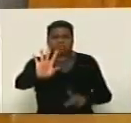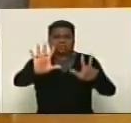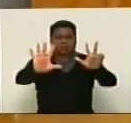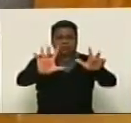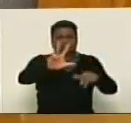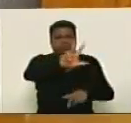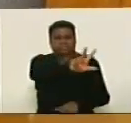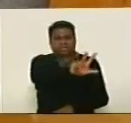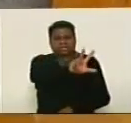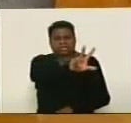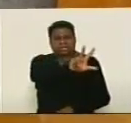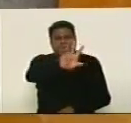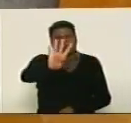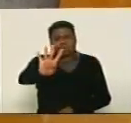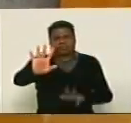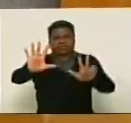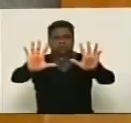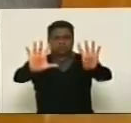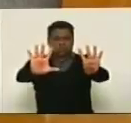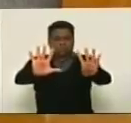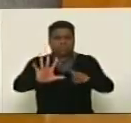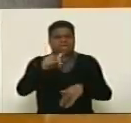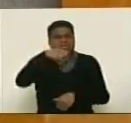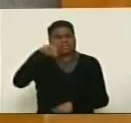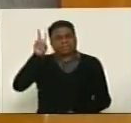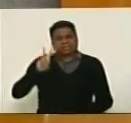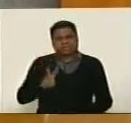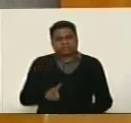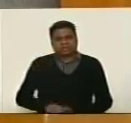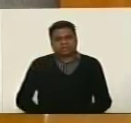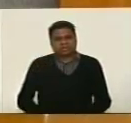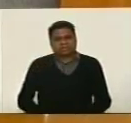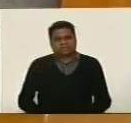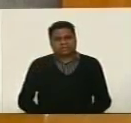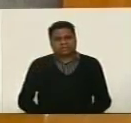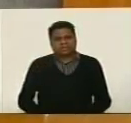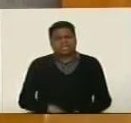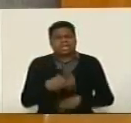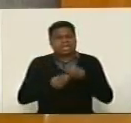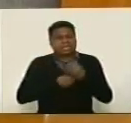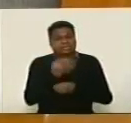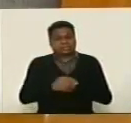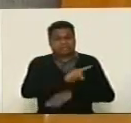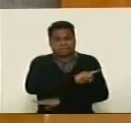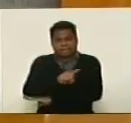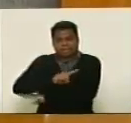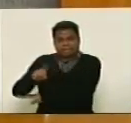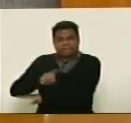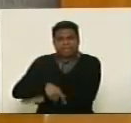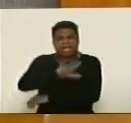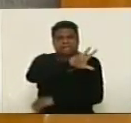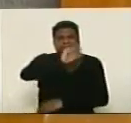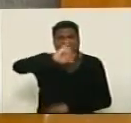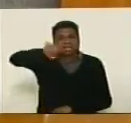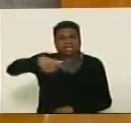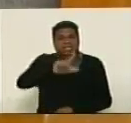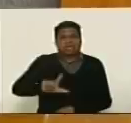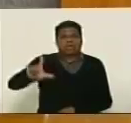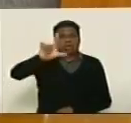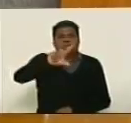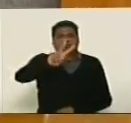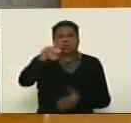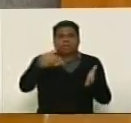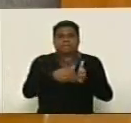la Constitución de la República Bolivariana de Venezuela, conforme al mandato otorgado el 30 de julio de 2017 en